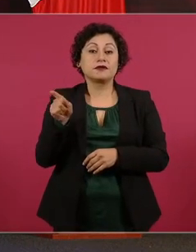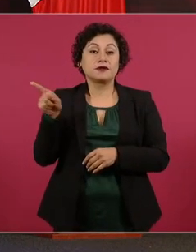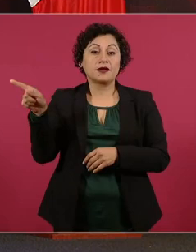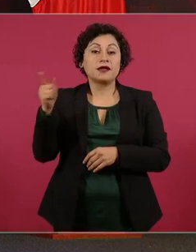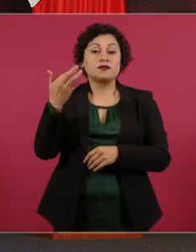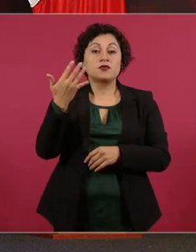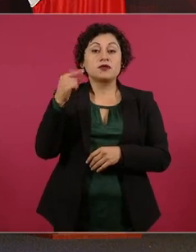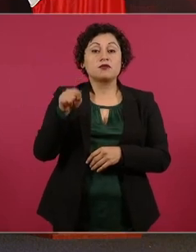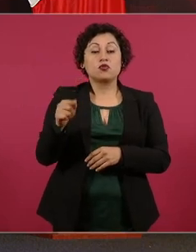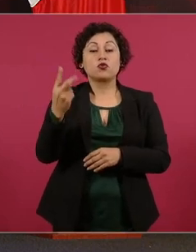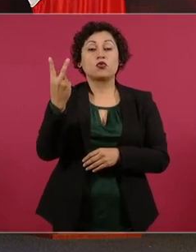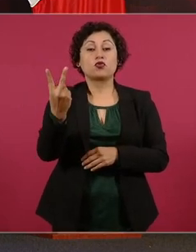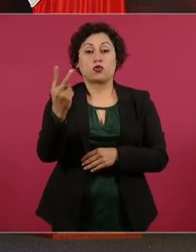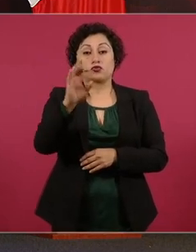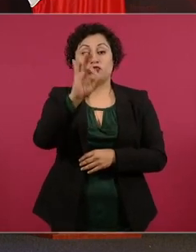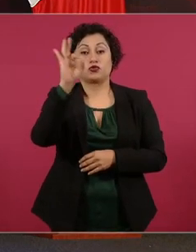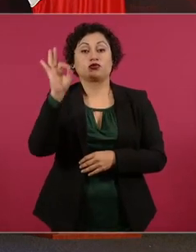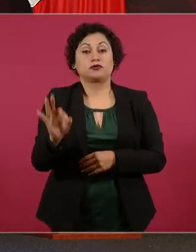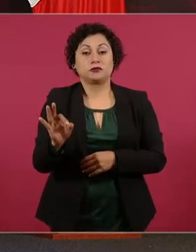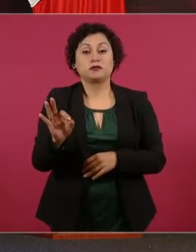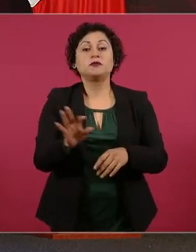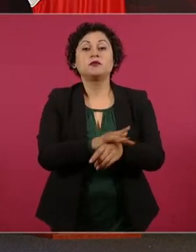nos cayó